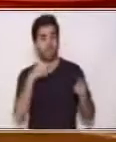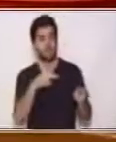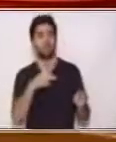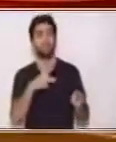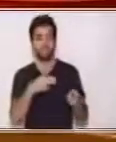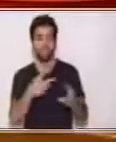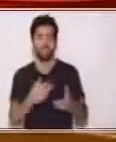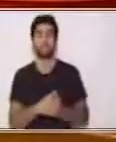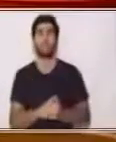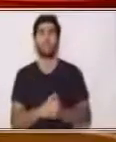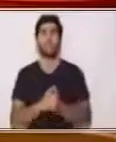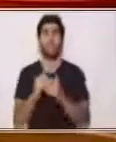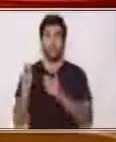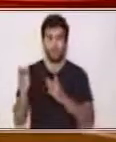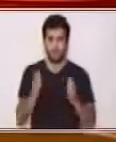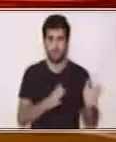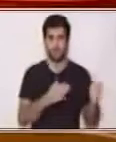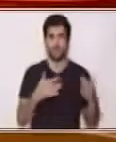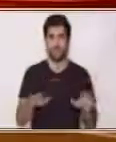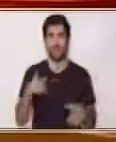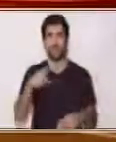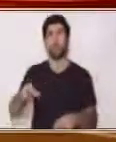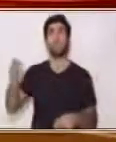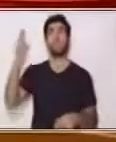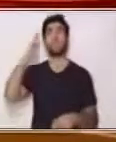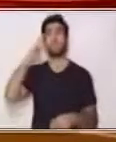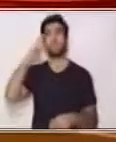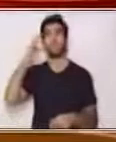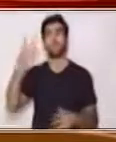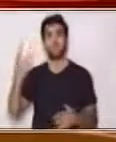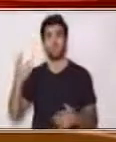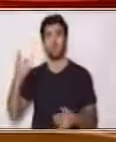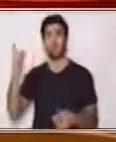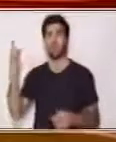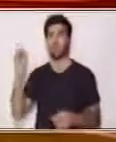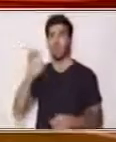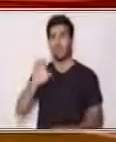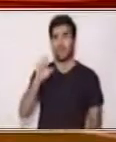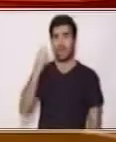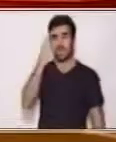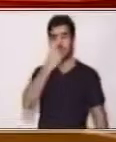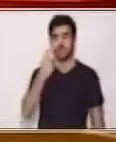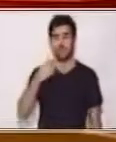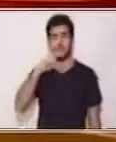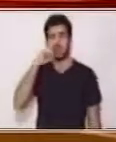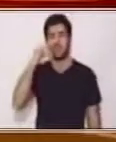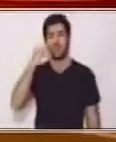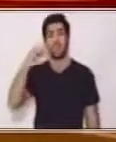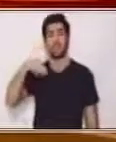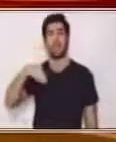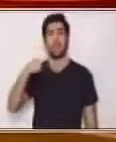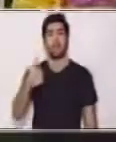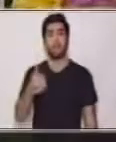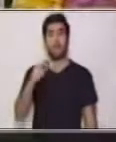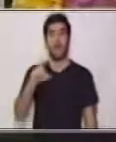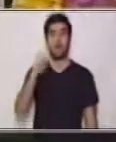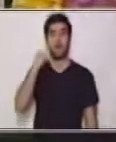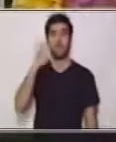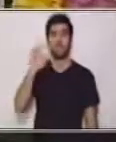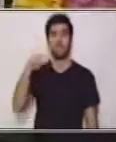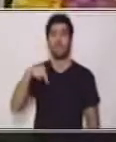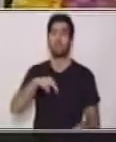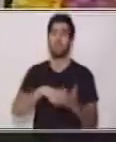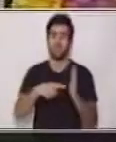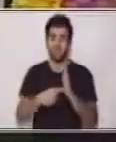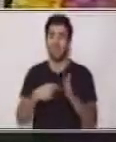Entonces, solamente te quiero recordar que estimación es observar y darle un valor aproximado